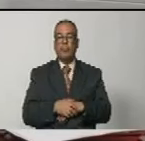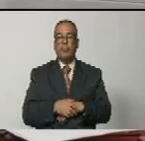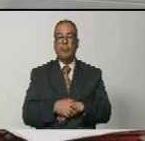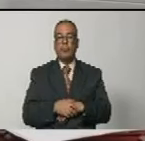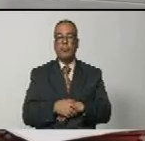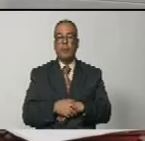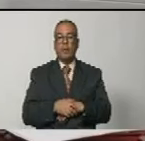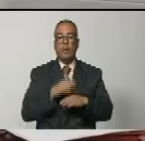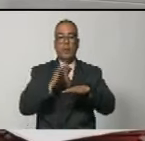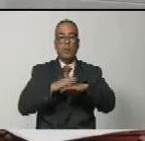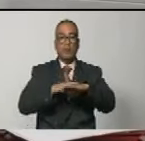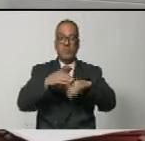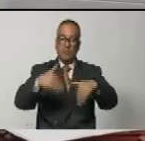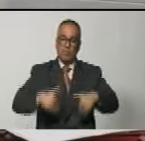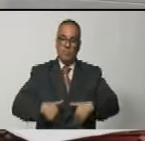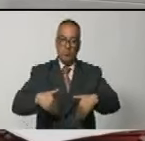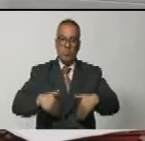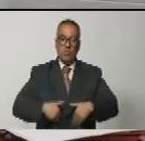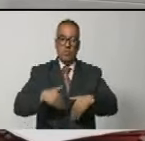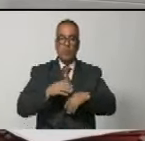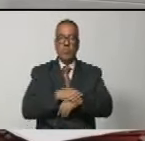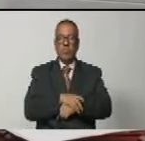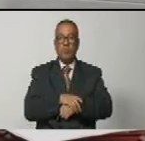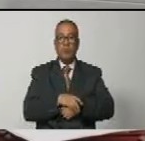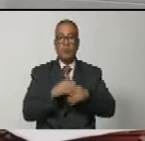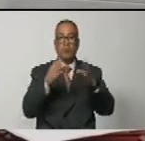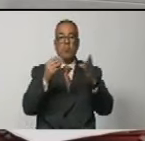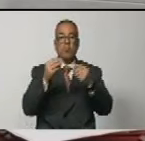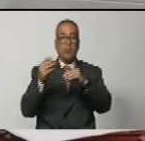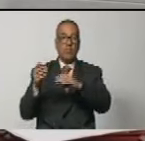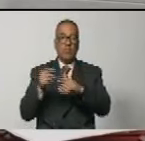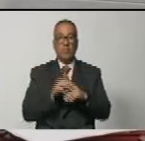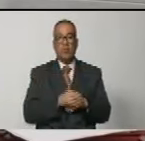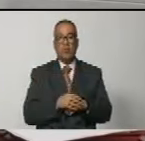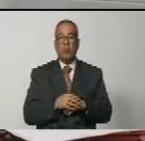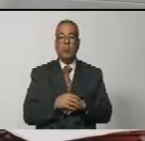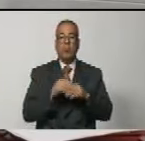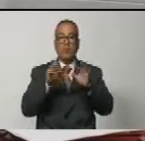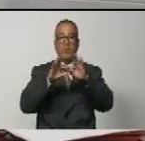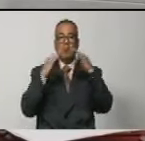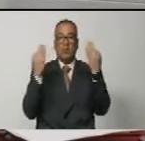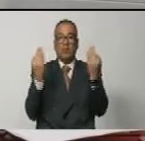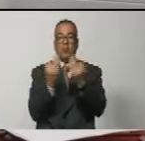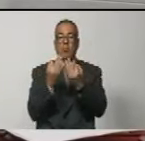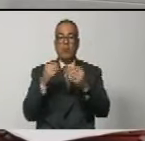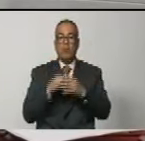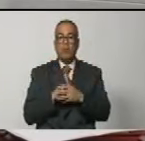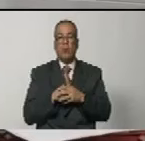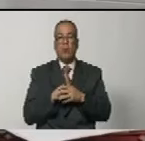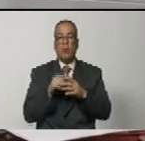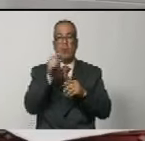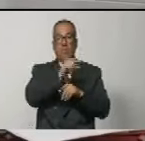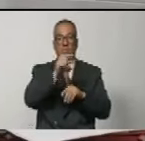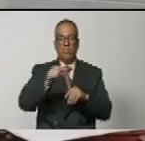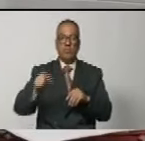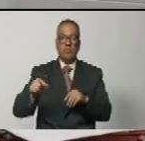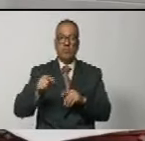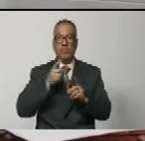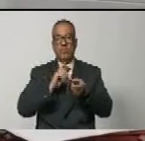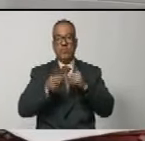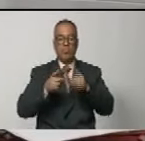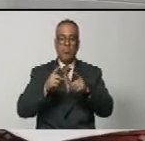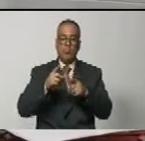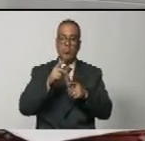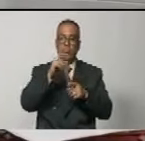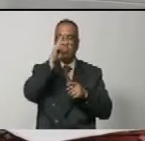la consecución del esfuerzo de muchos, de familiares, de personas con algún tipo